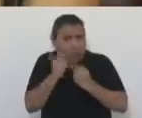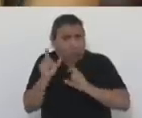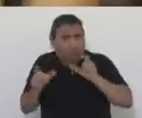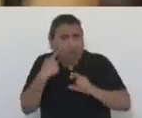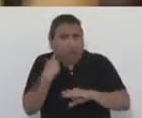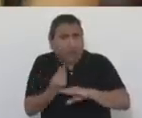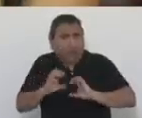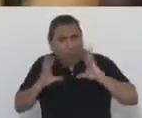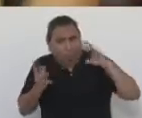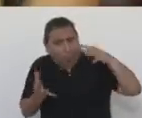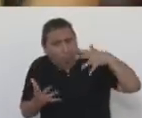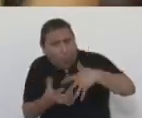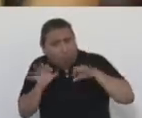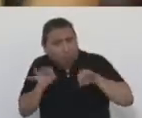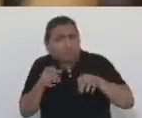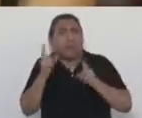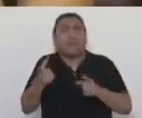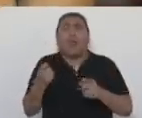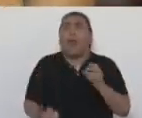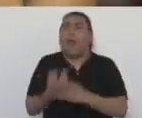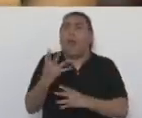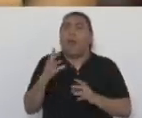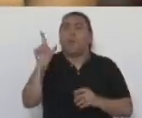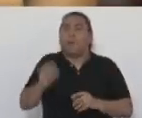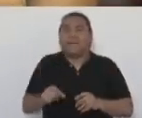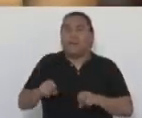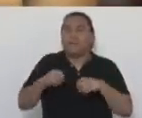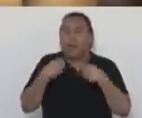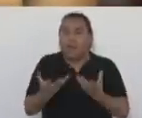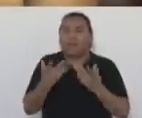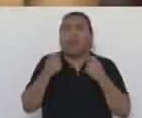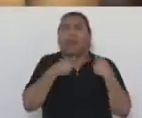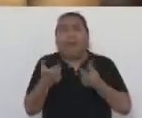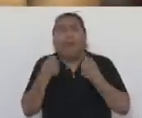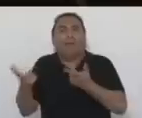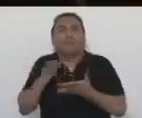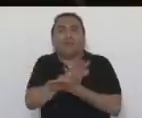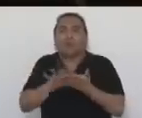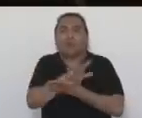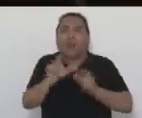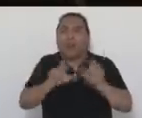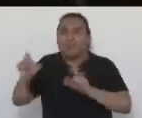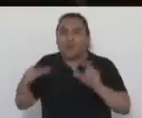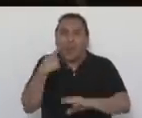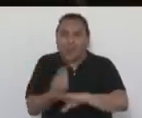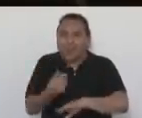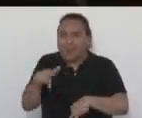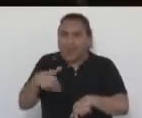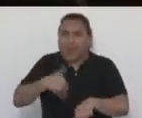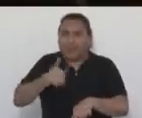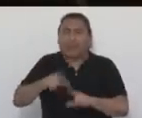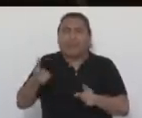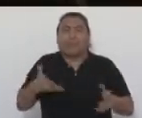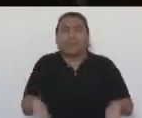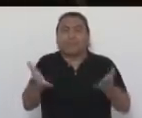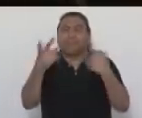la vocación de construir un mejor país y resolverle los problemas a la gente. Anímense a ejercerla, hagan carne el